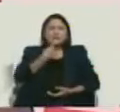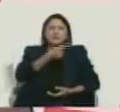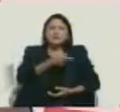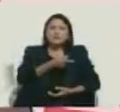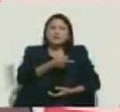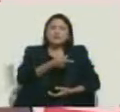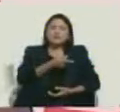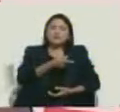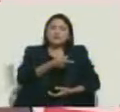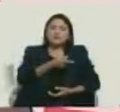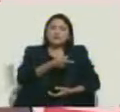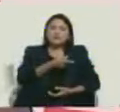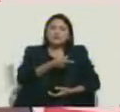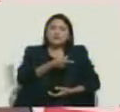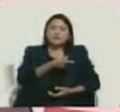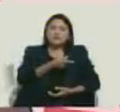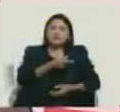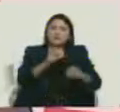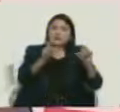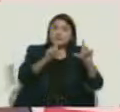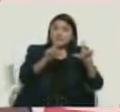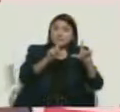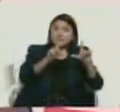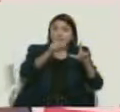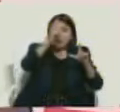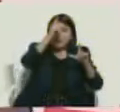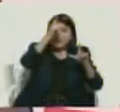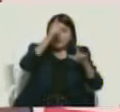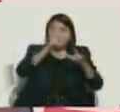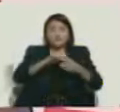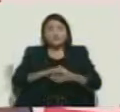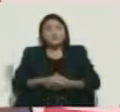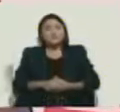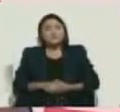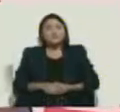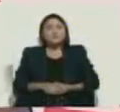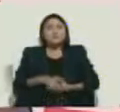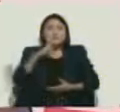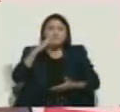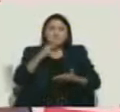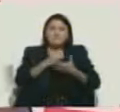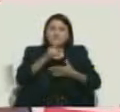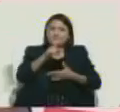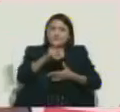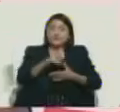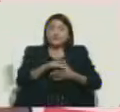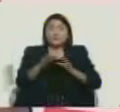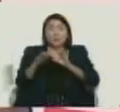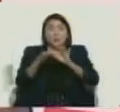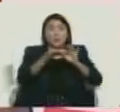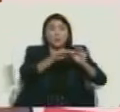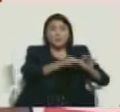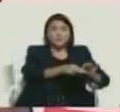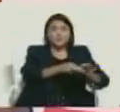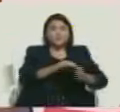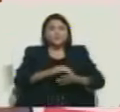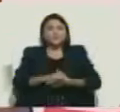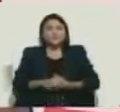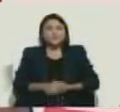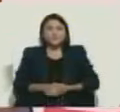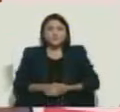una televisora, supuesta televisora alemán, que por cierto, para que tú veas cómo se une todo, ¿no?